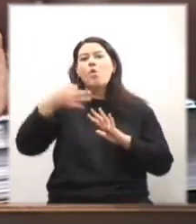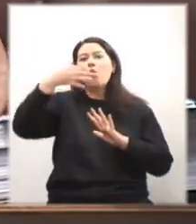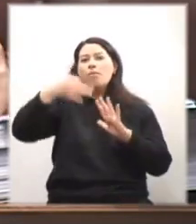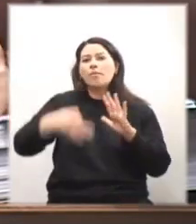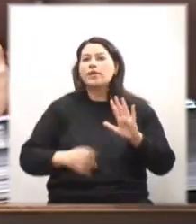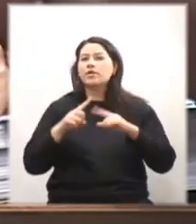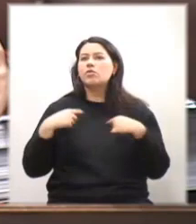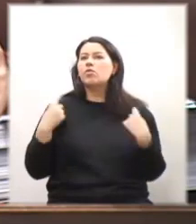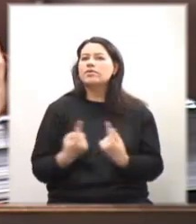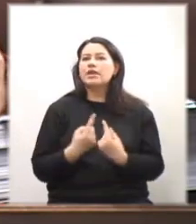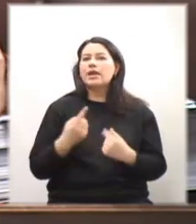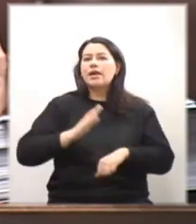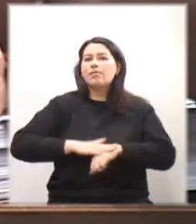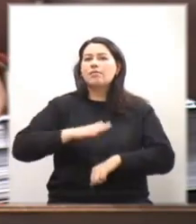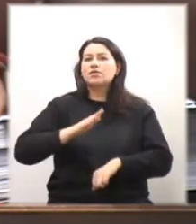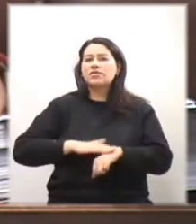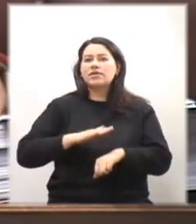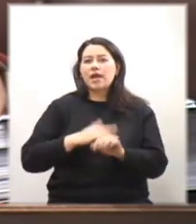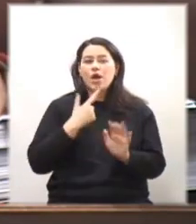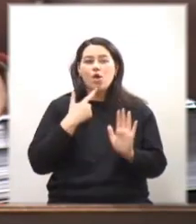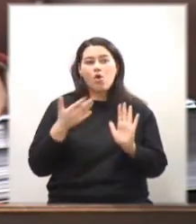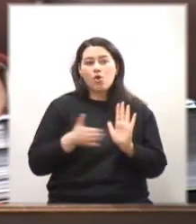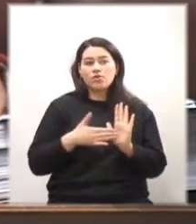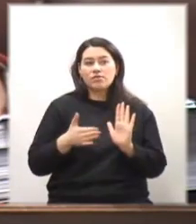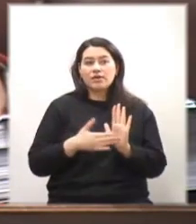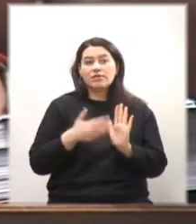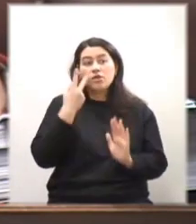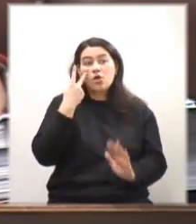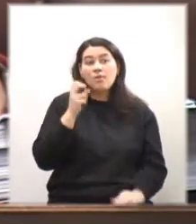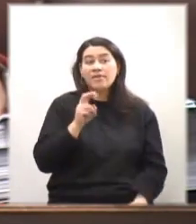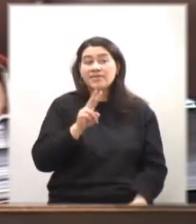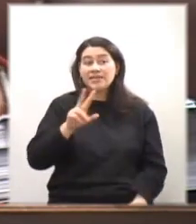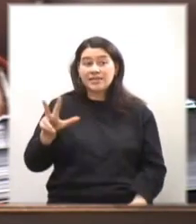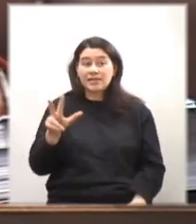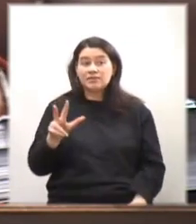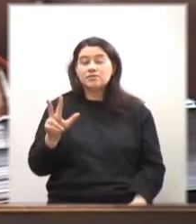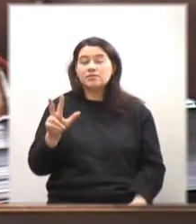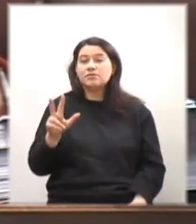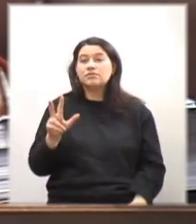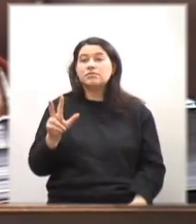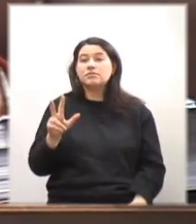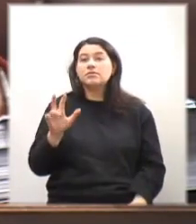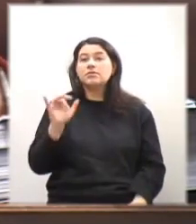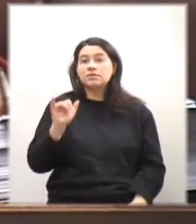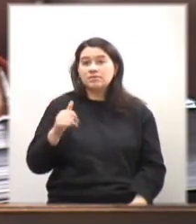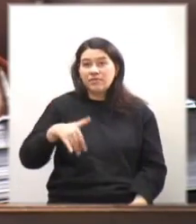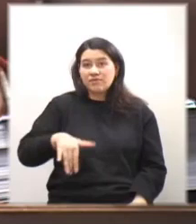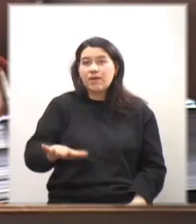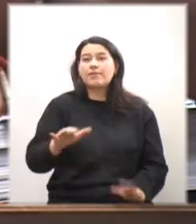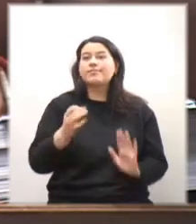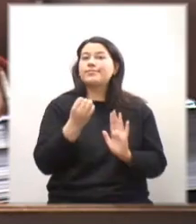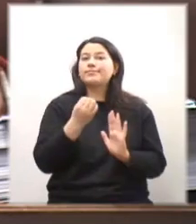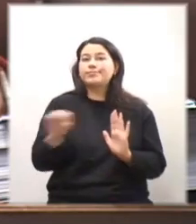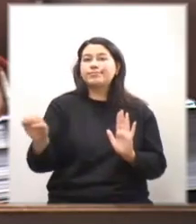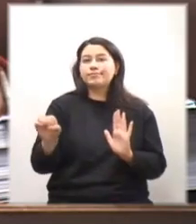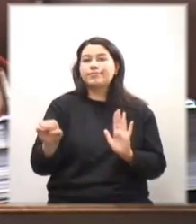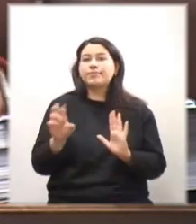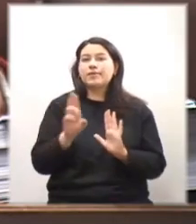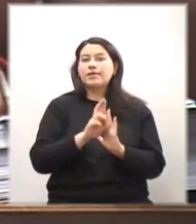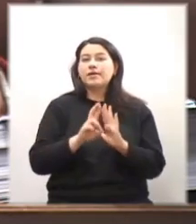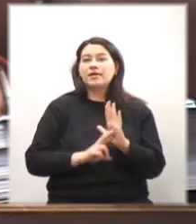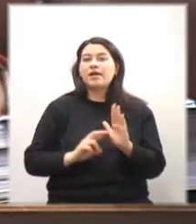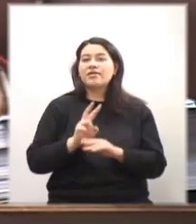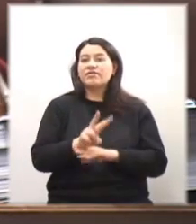con nuestra responsabilidad de dejar constancia que en el 2023 se verificará el incumplimiento de la